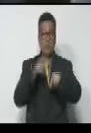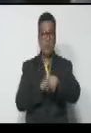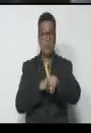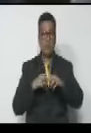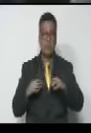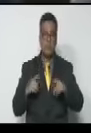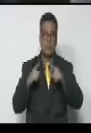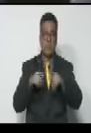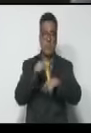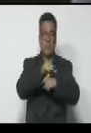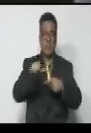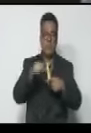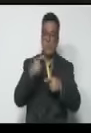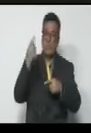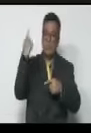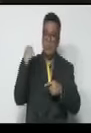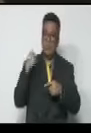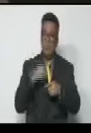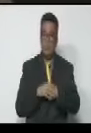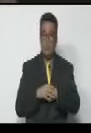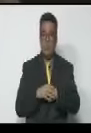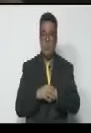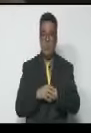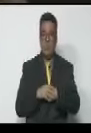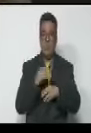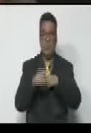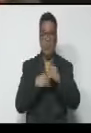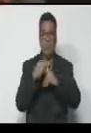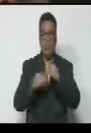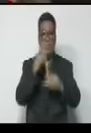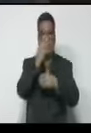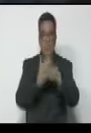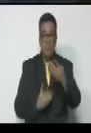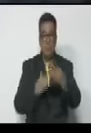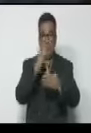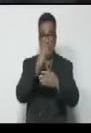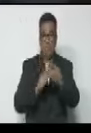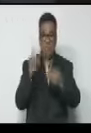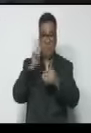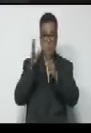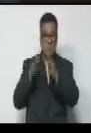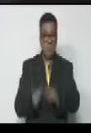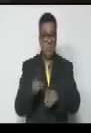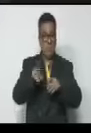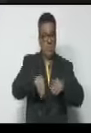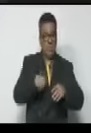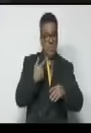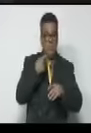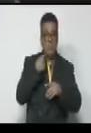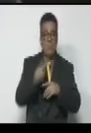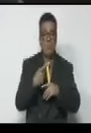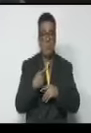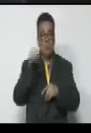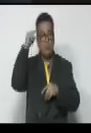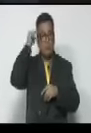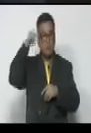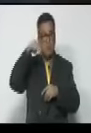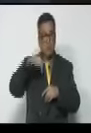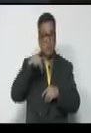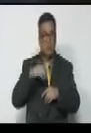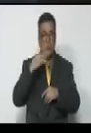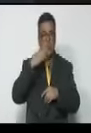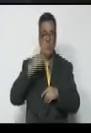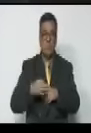recientemente, la semana pasada, picaron el avión venezolano. Alguien pudiera decir, nos odian, es